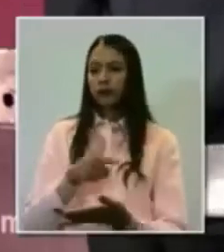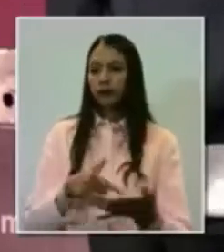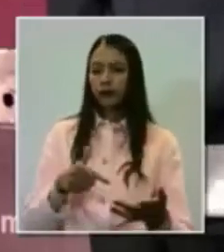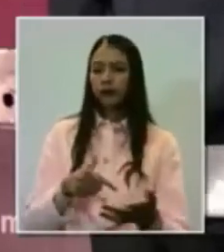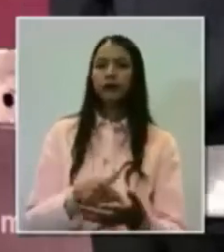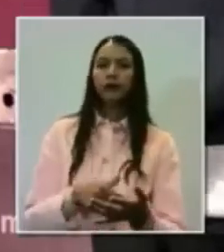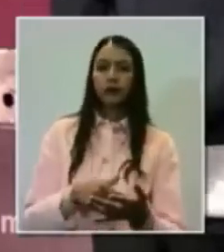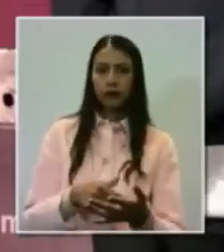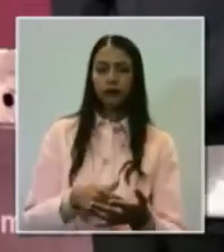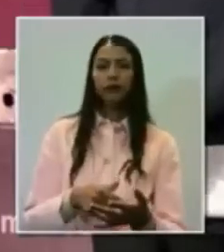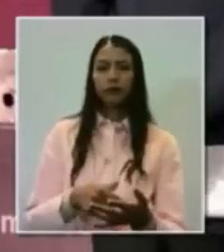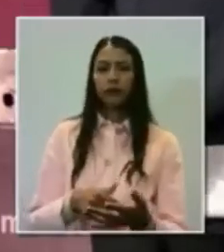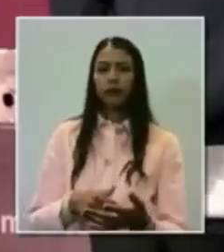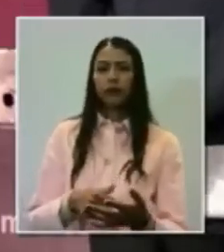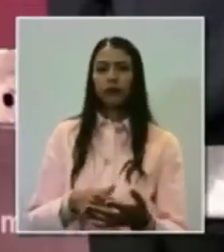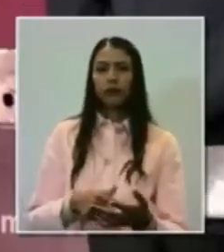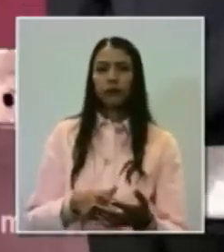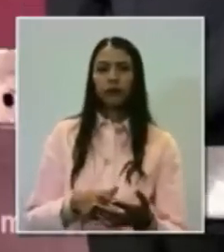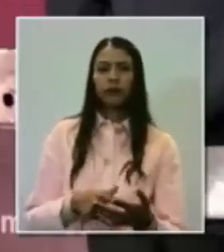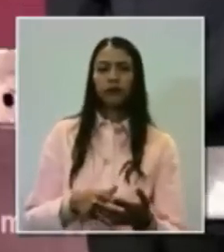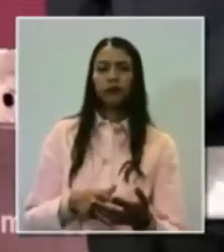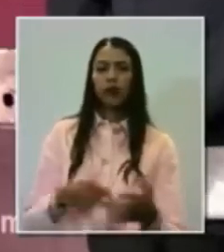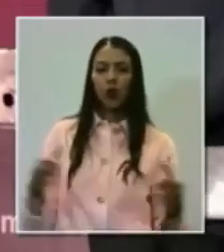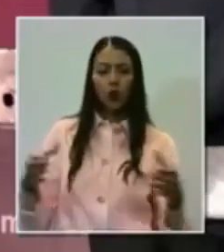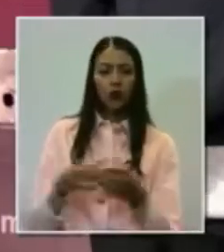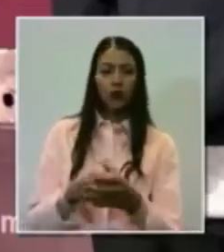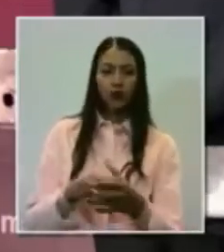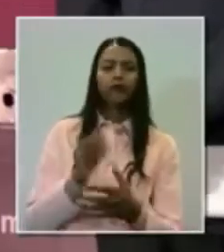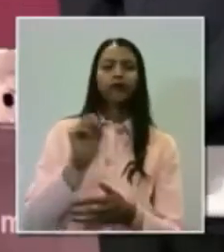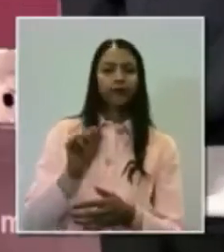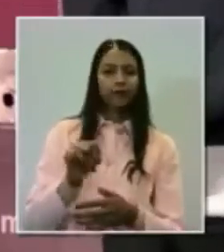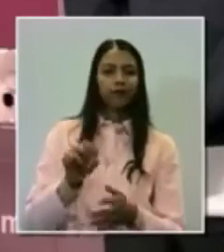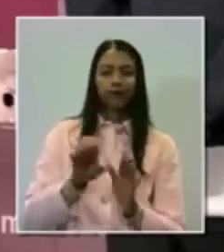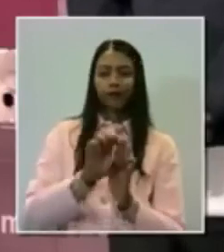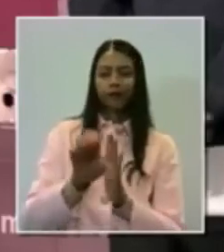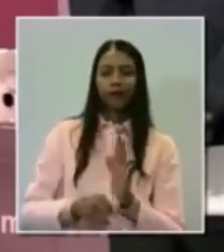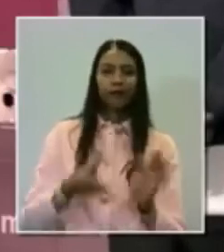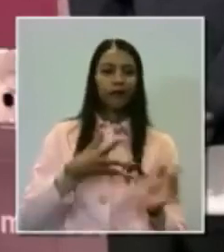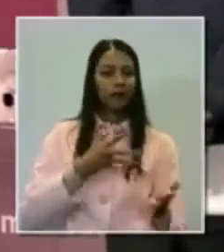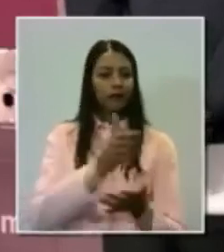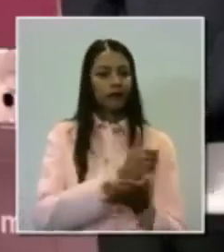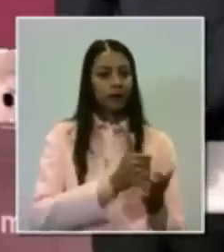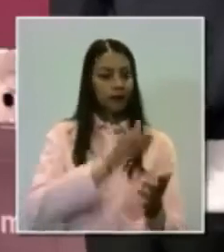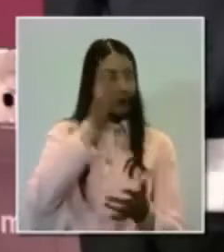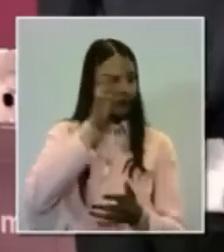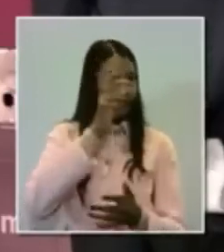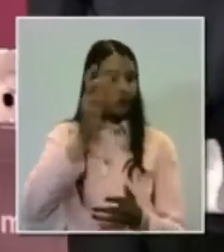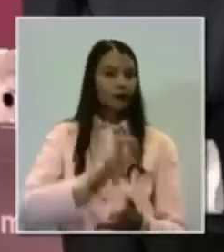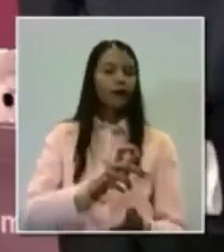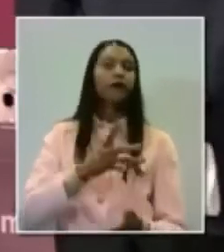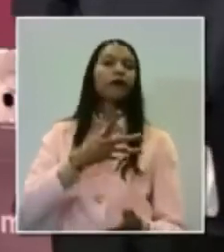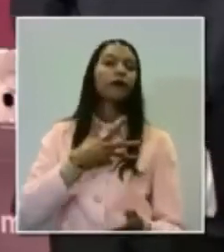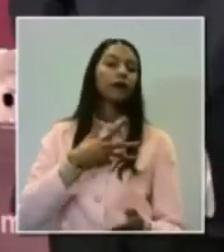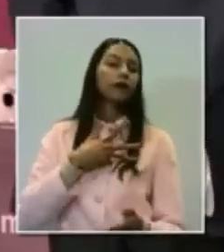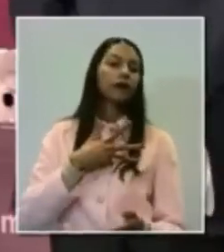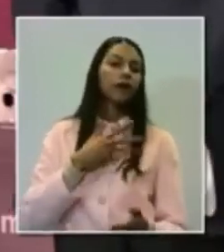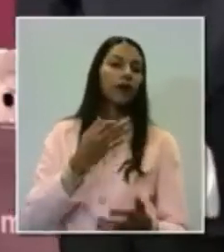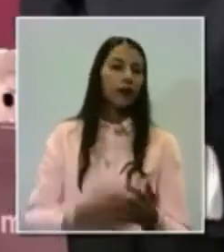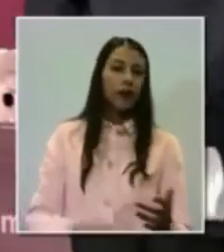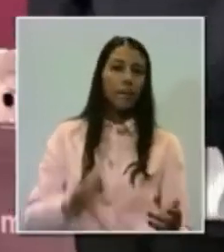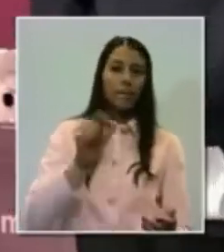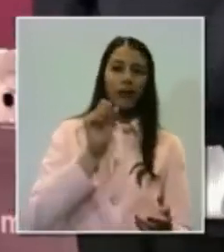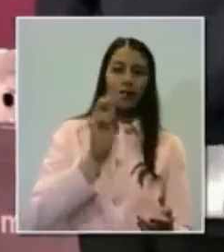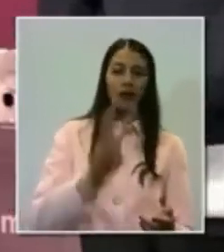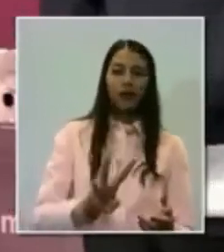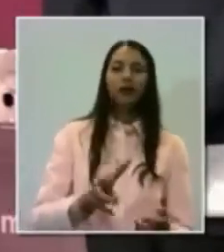Sí, el ejemplo que poníamos acá cerca de Ciudad Hidalgo, donde se asignaron 20, faltaban